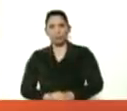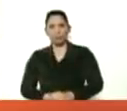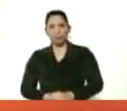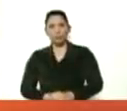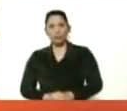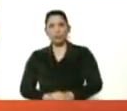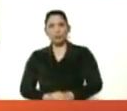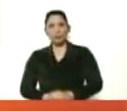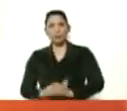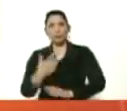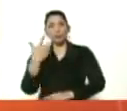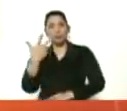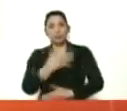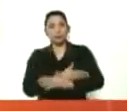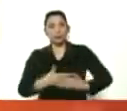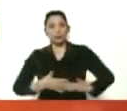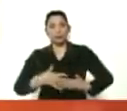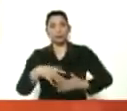connacionales.